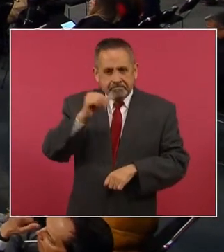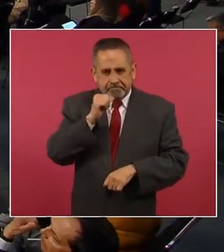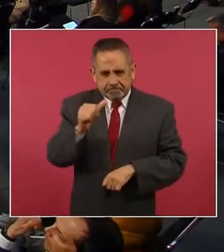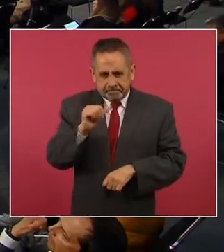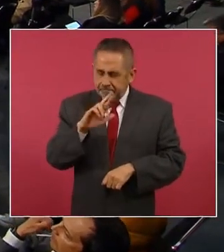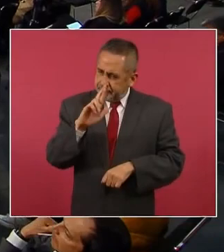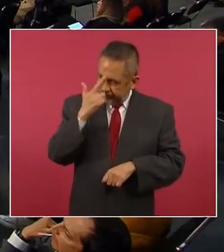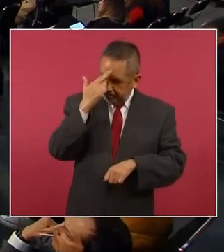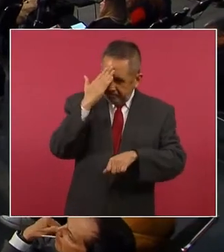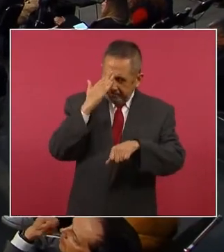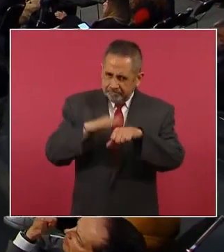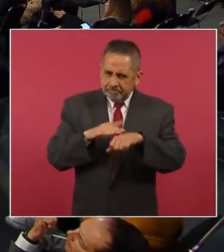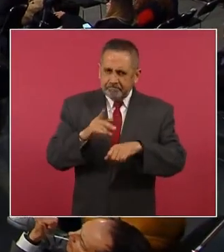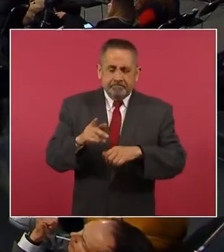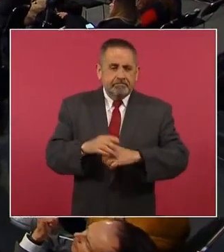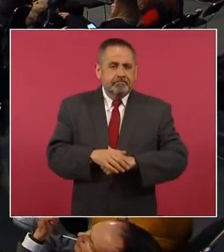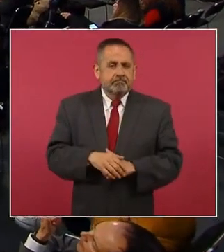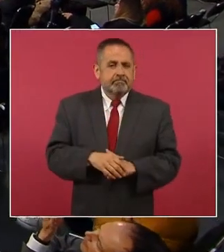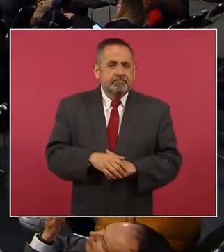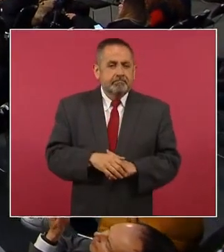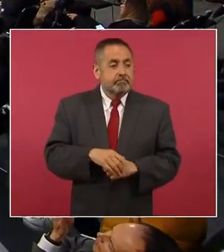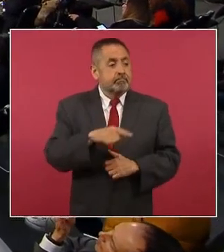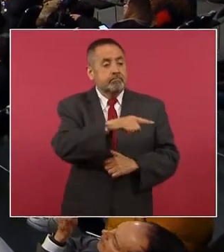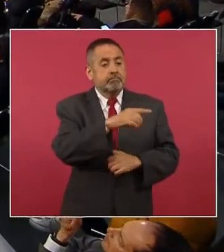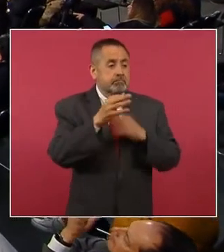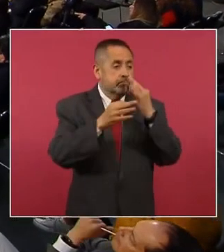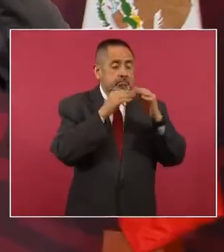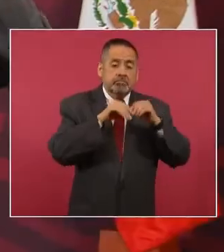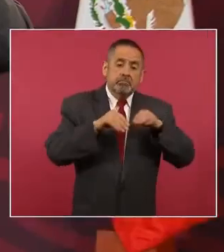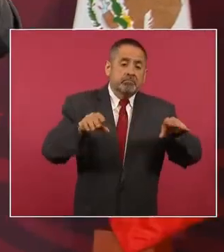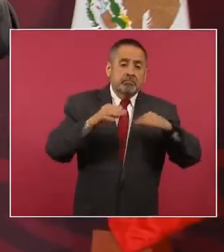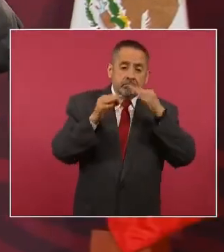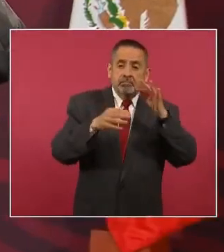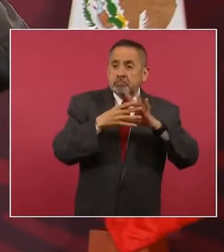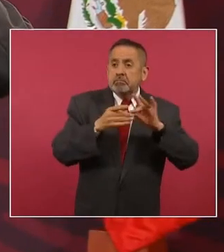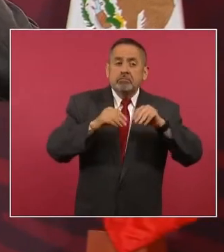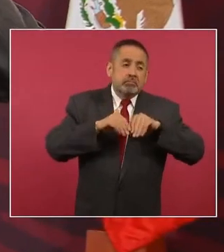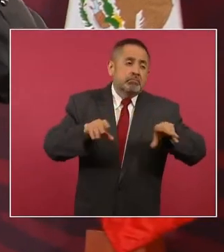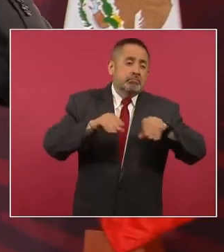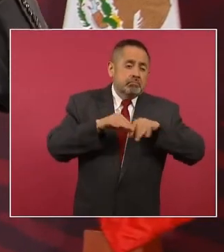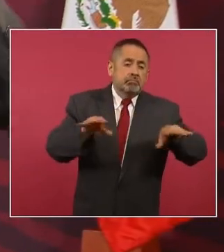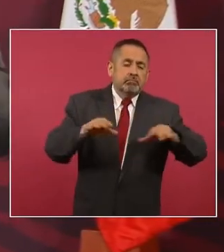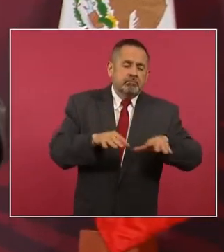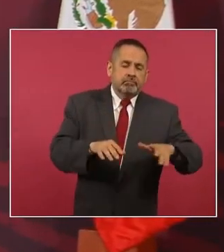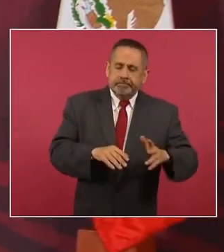Como de repente aparecen en todos los medios convencionales, ¿no?